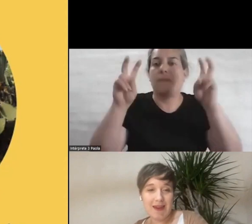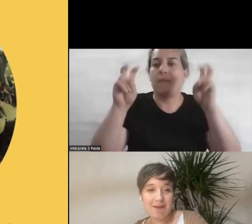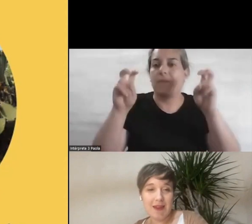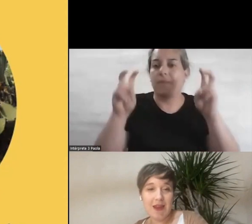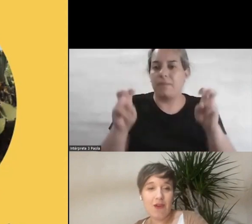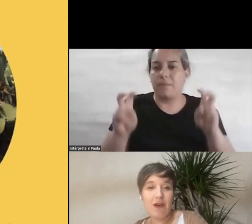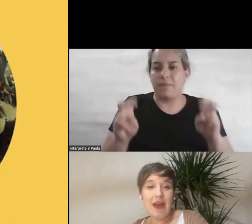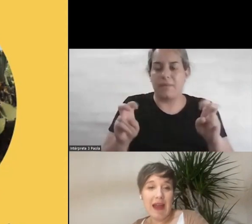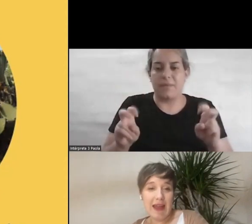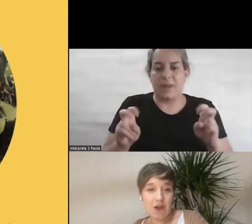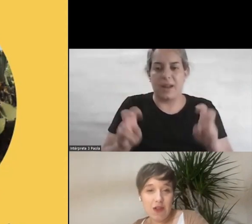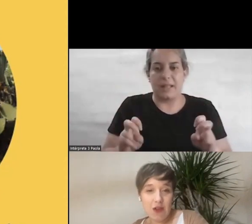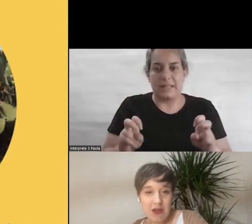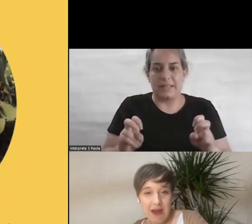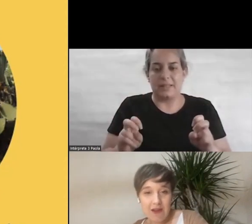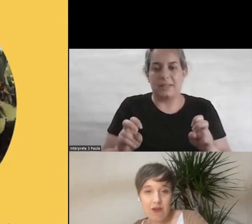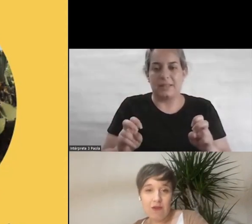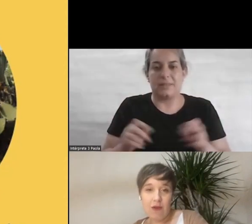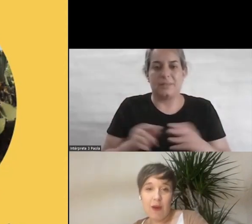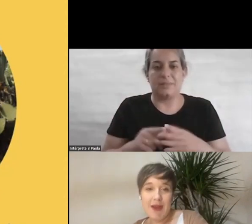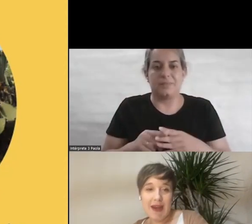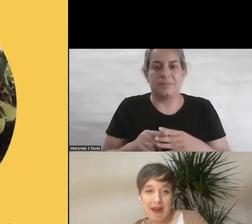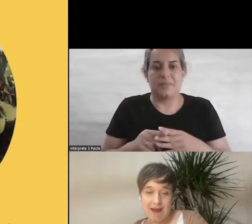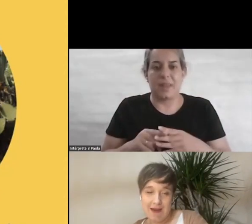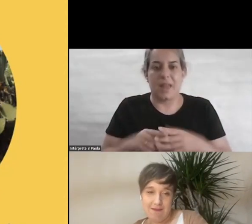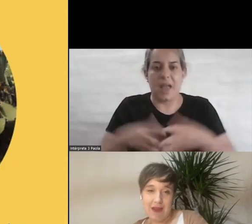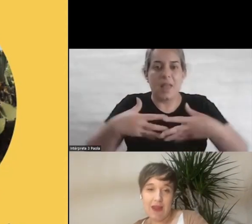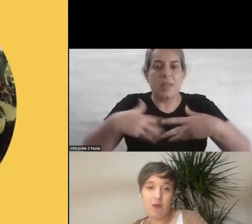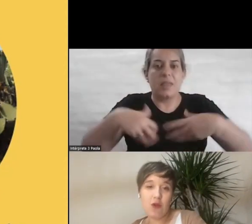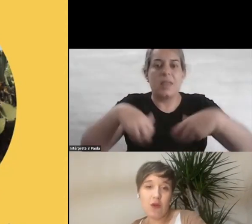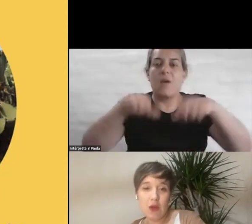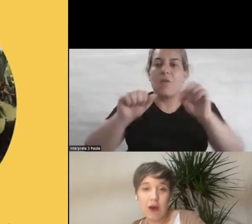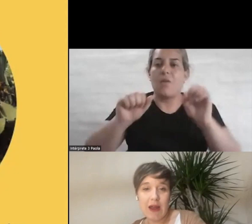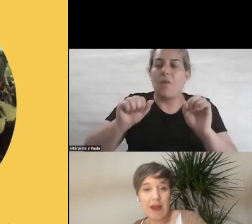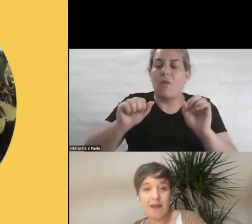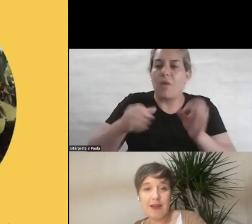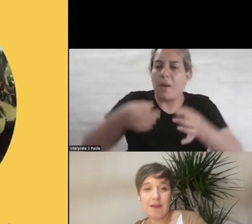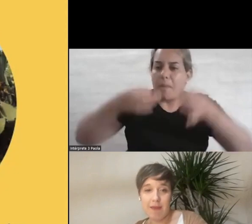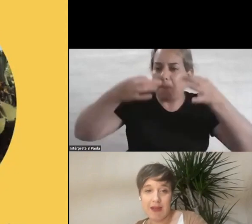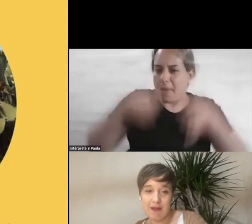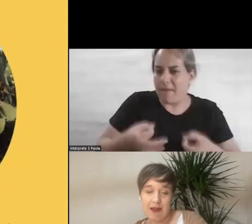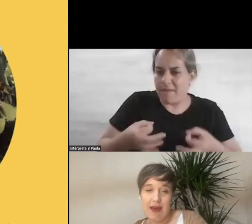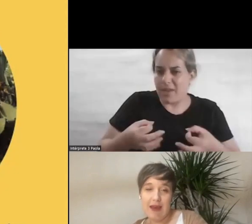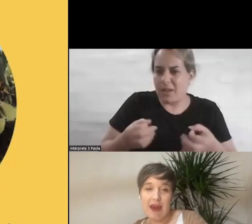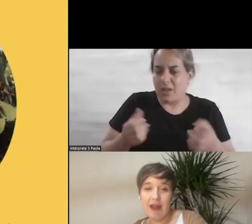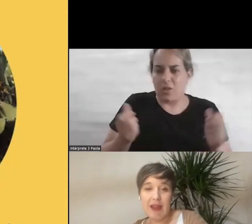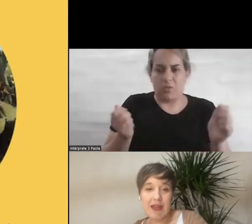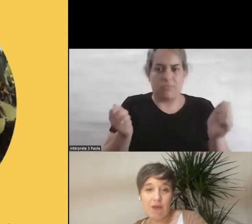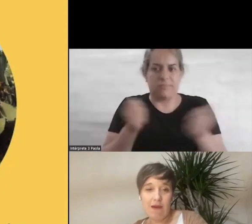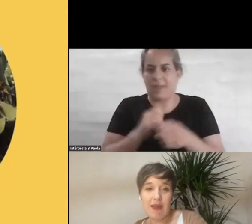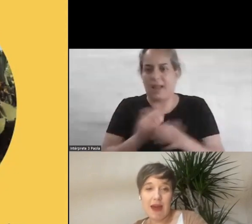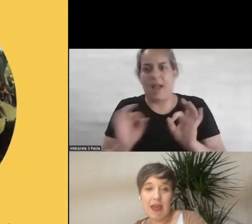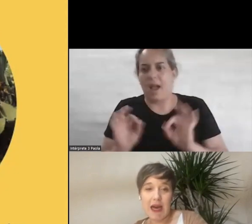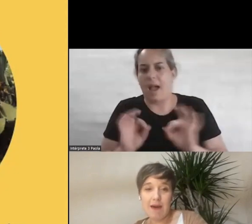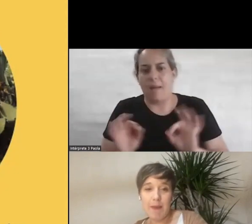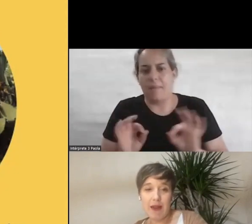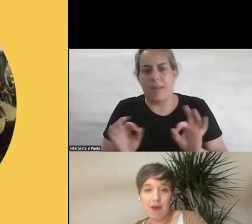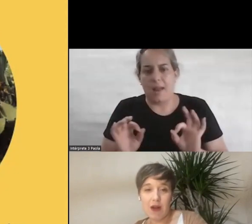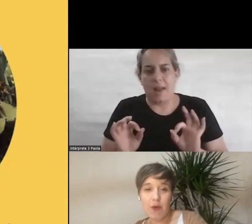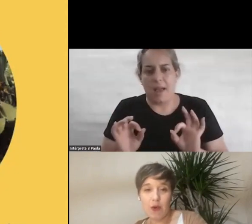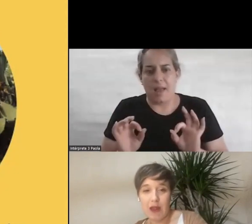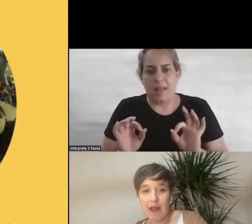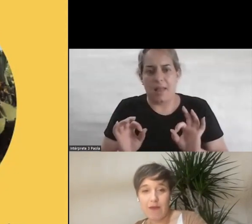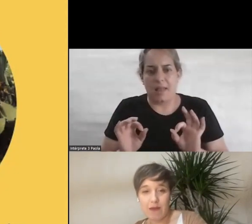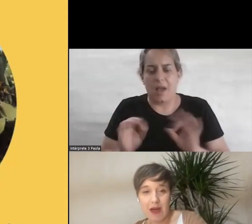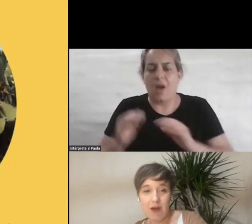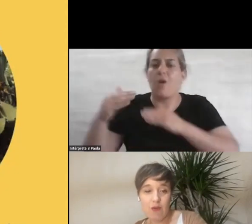que me ha transmitido. El diagnóstico exacto no cambiaría nada. Decidimos continuar adelante sin más y abrazar esa nueva vida que llegaba para darnos